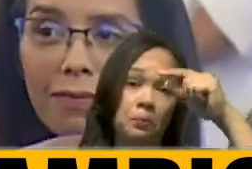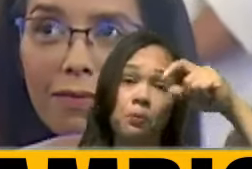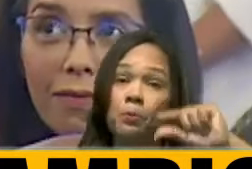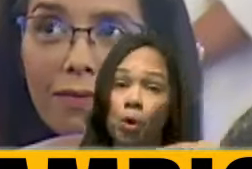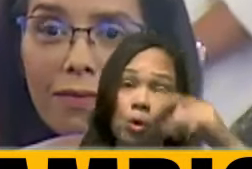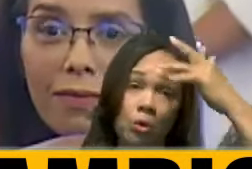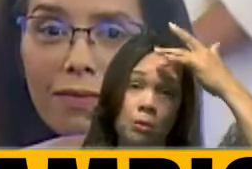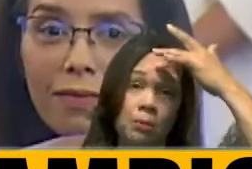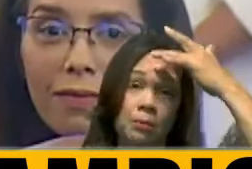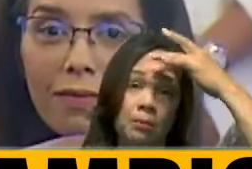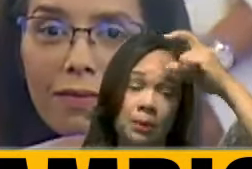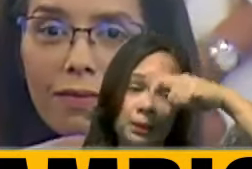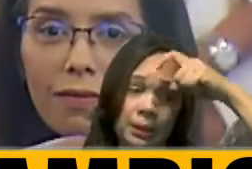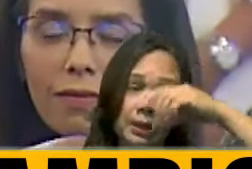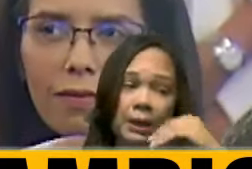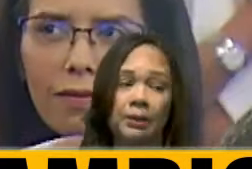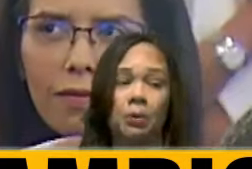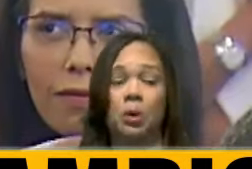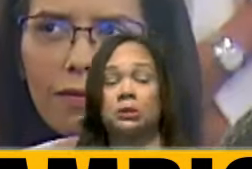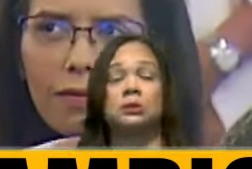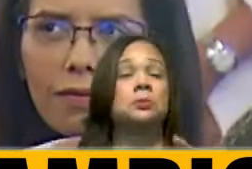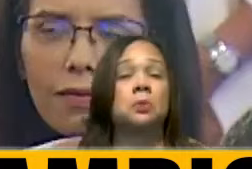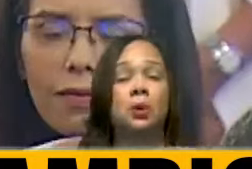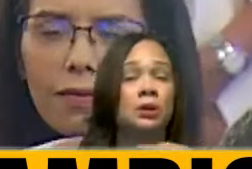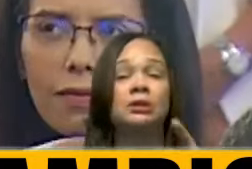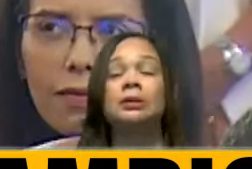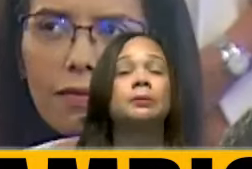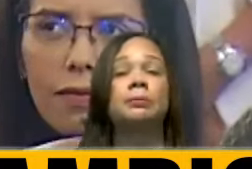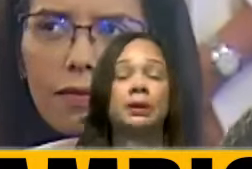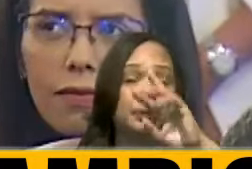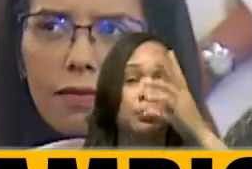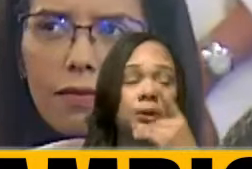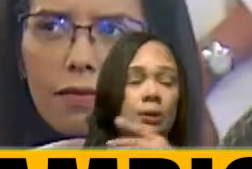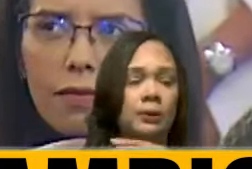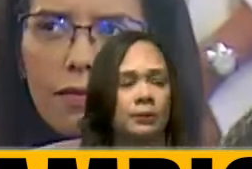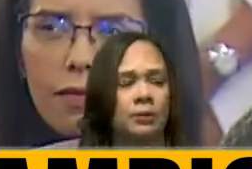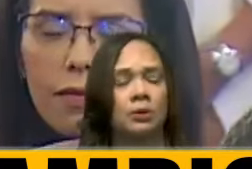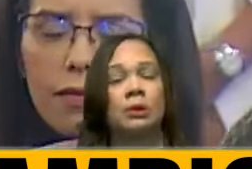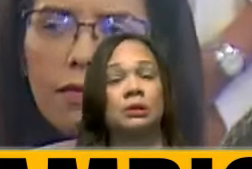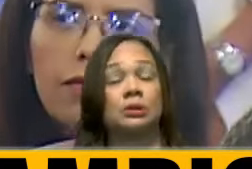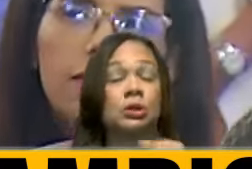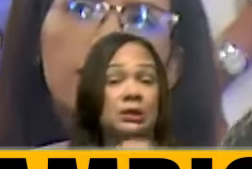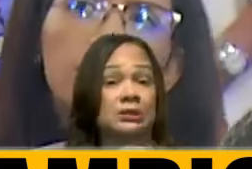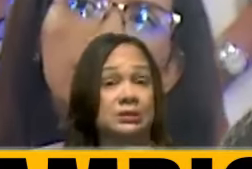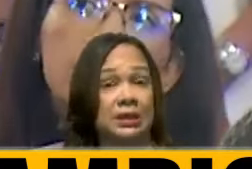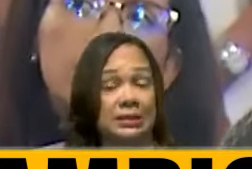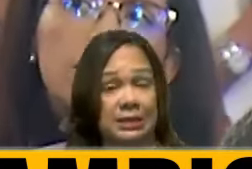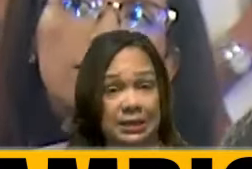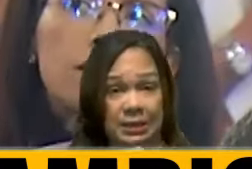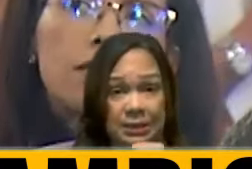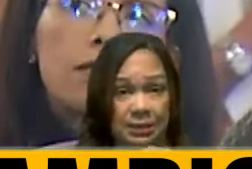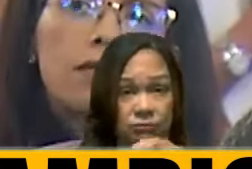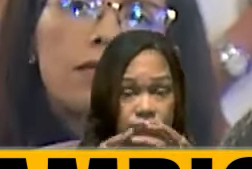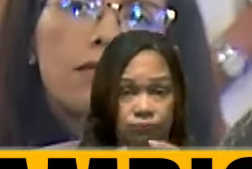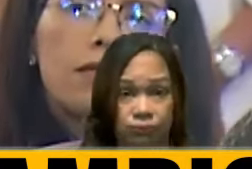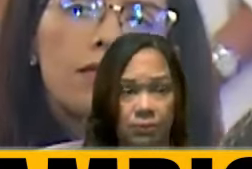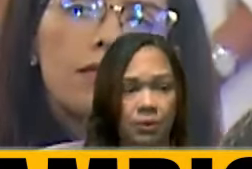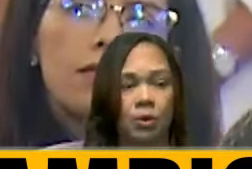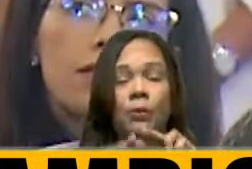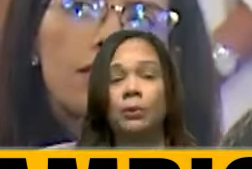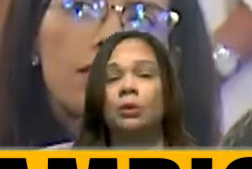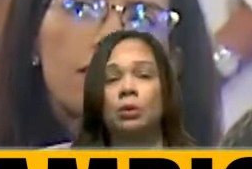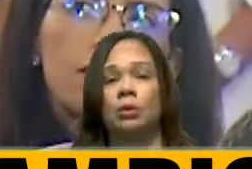un poco artista le debo decir que este sería el primer país donde la entidad de artesanía pasaría un